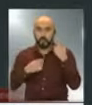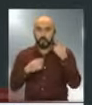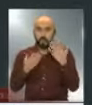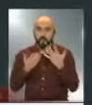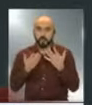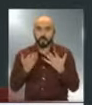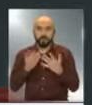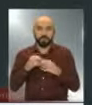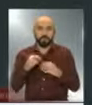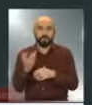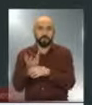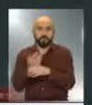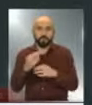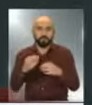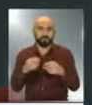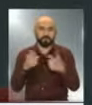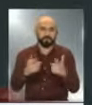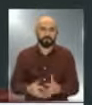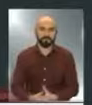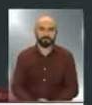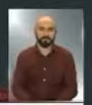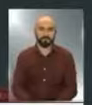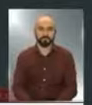Están disparando, huevona.